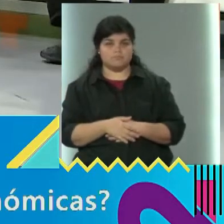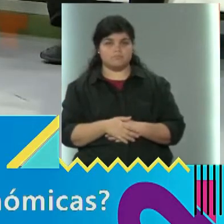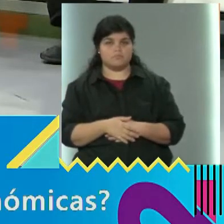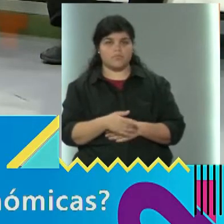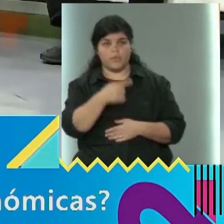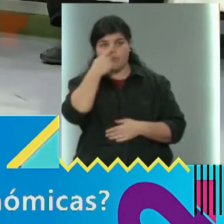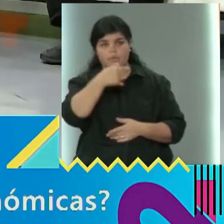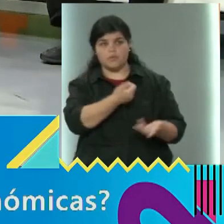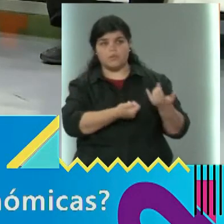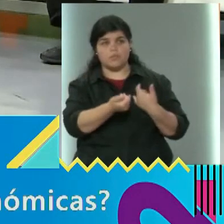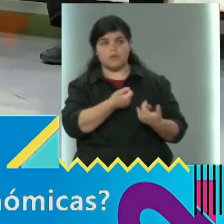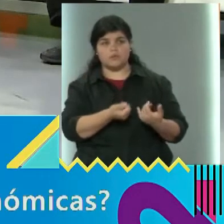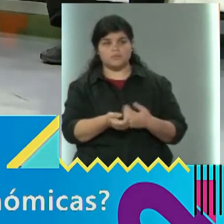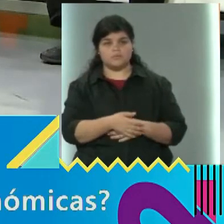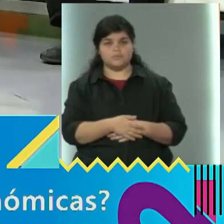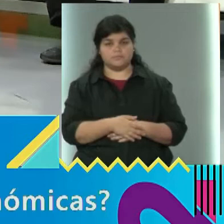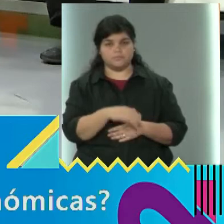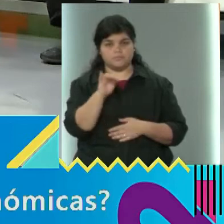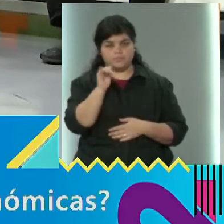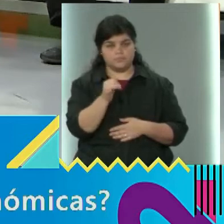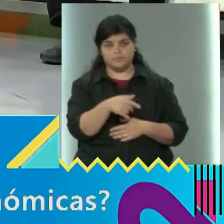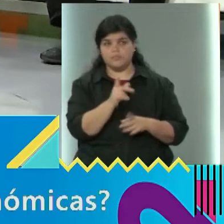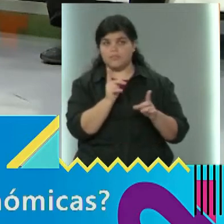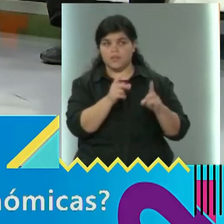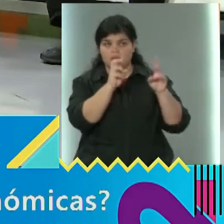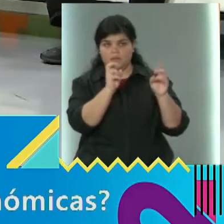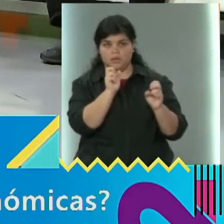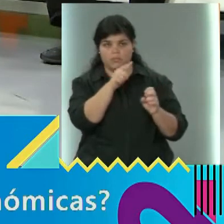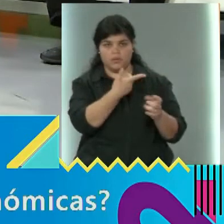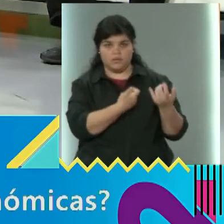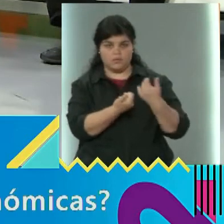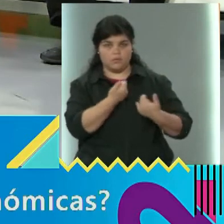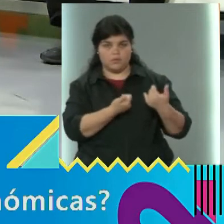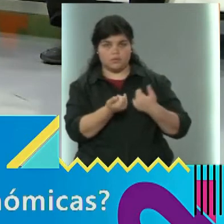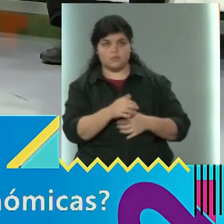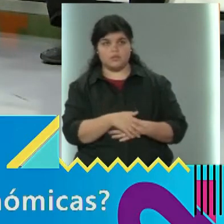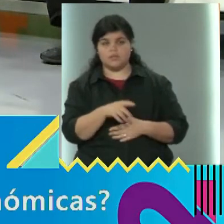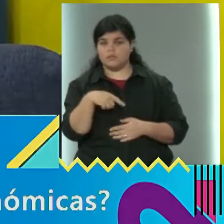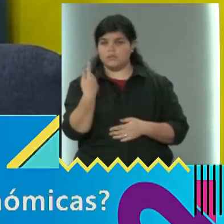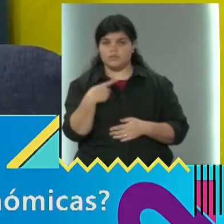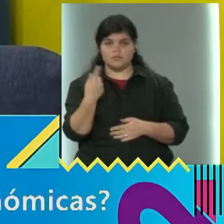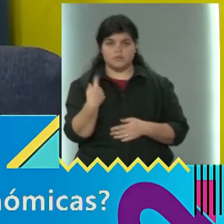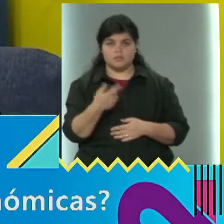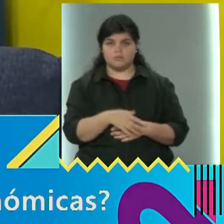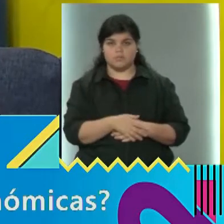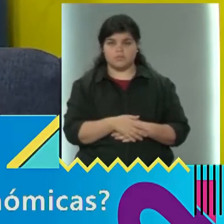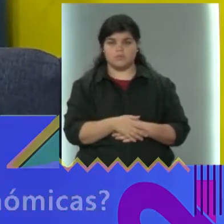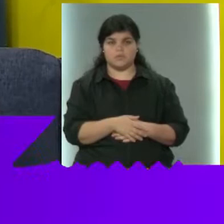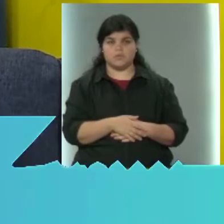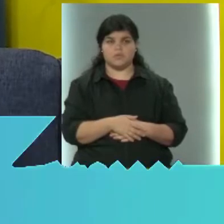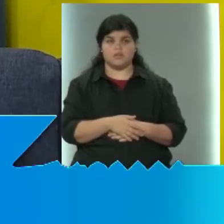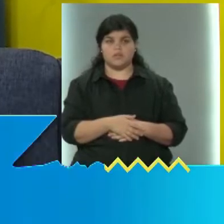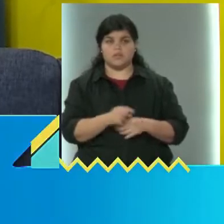están... Sí, yo agregaría también a ese tema de las empresas, también siempre hemos tenido... Cuando hablamos